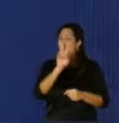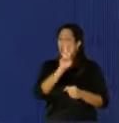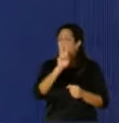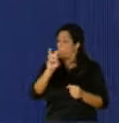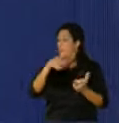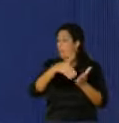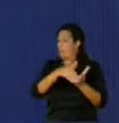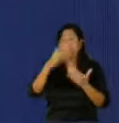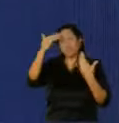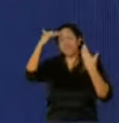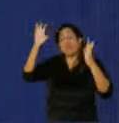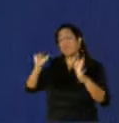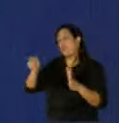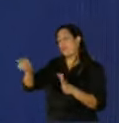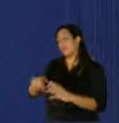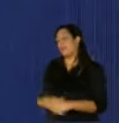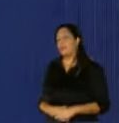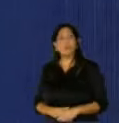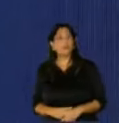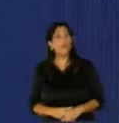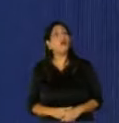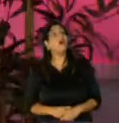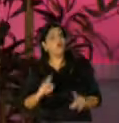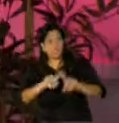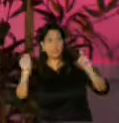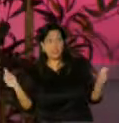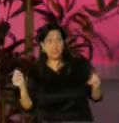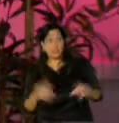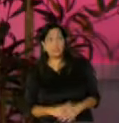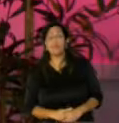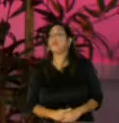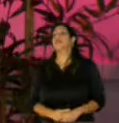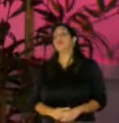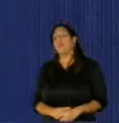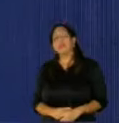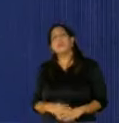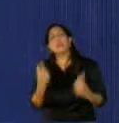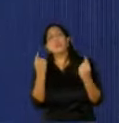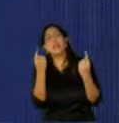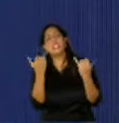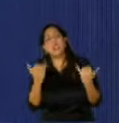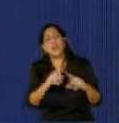pero desconocía de ese... De ¿Qué se va a hacer distinto, secretario, por último, para que esto no vuelva a suceder?